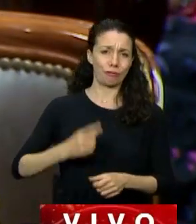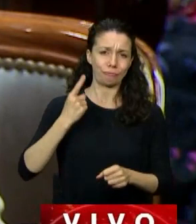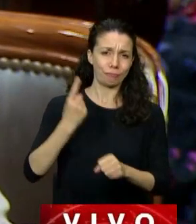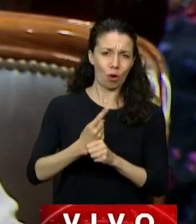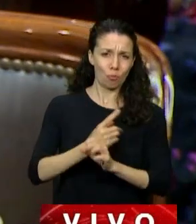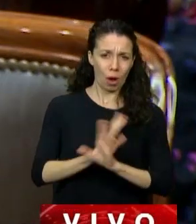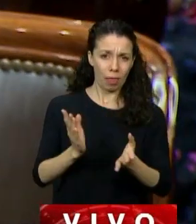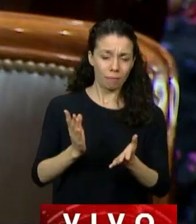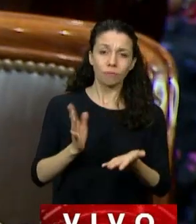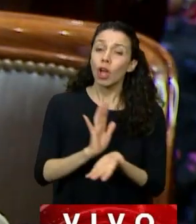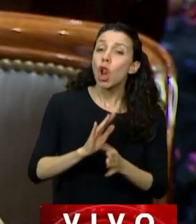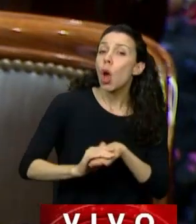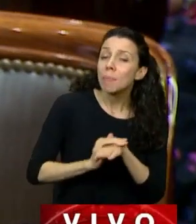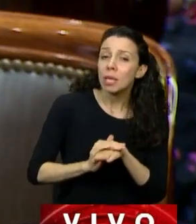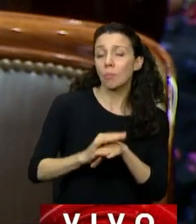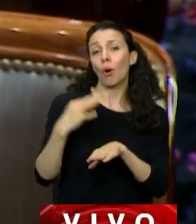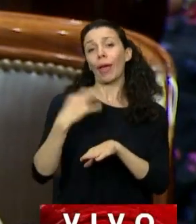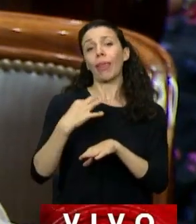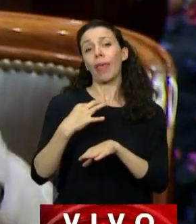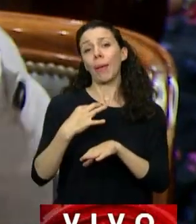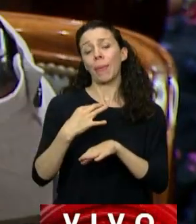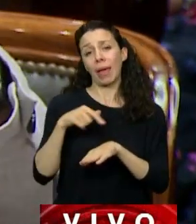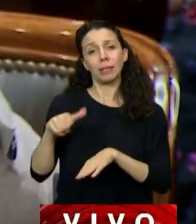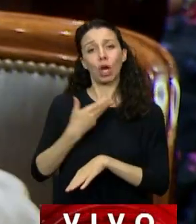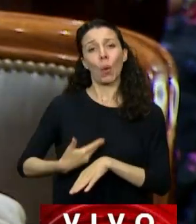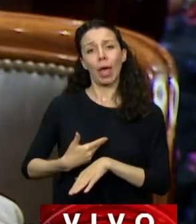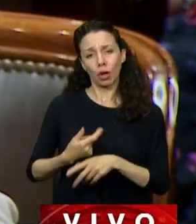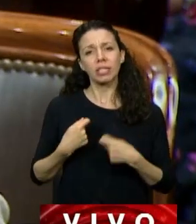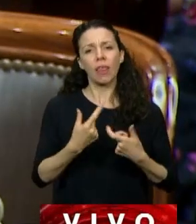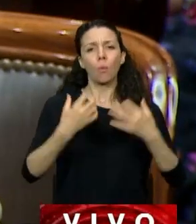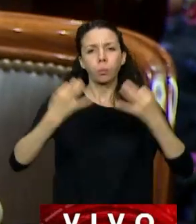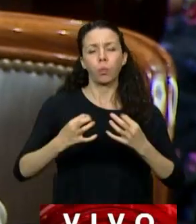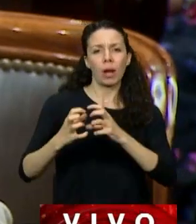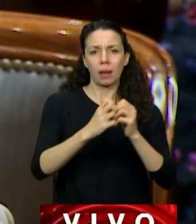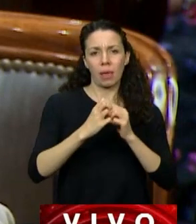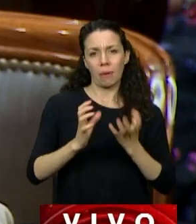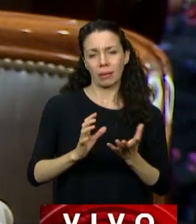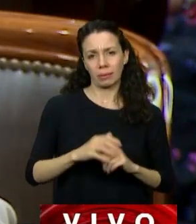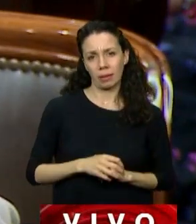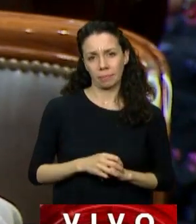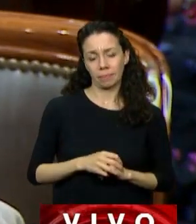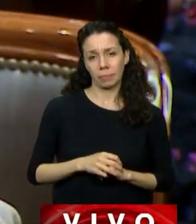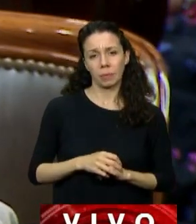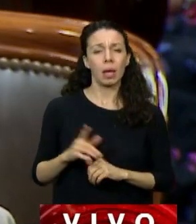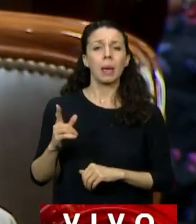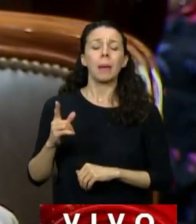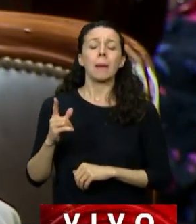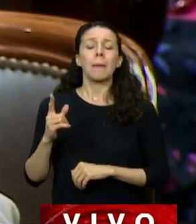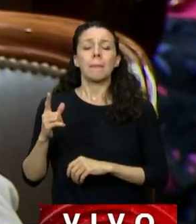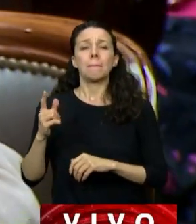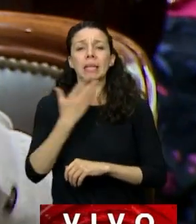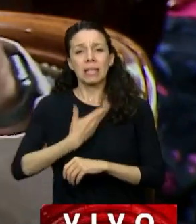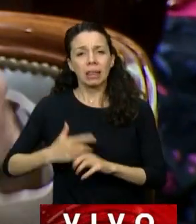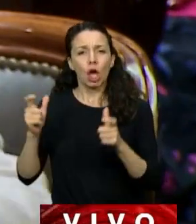se podría hacer. Y sin embargo, pese a los esfuerzos que han sido notables del presidente de la Comisión